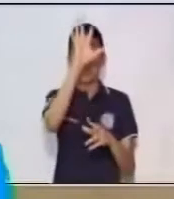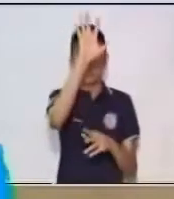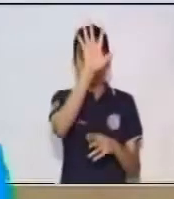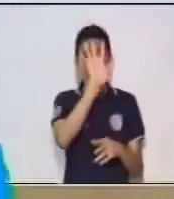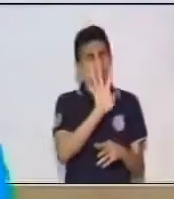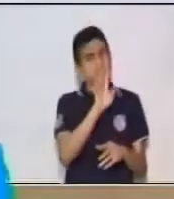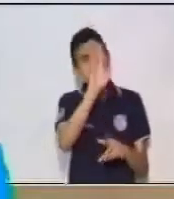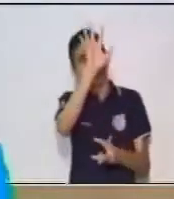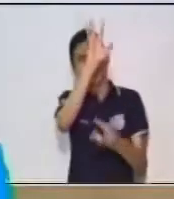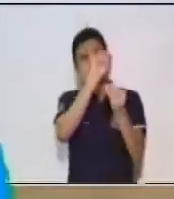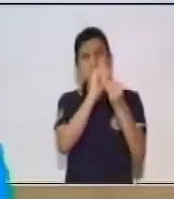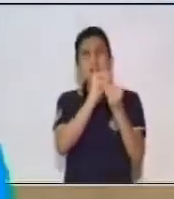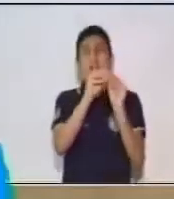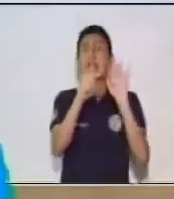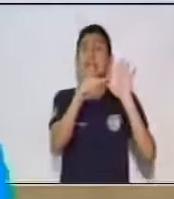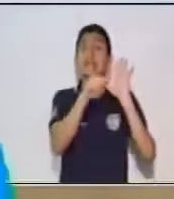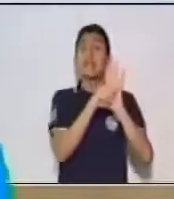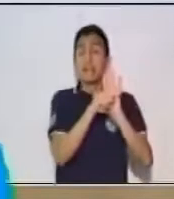den